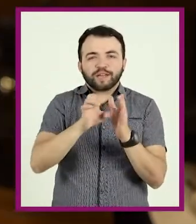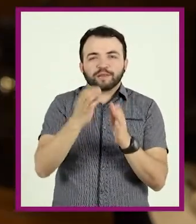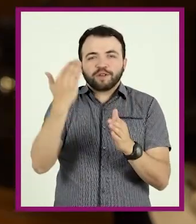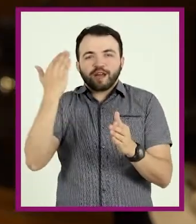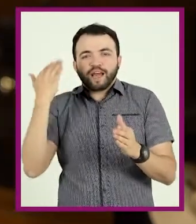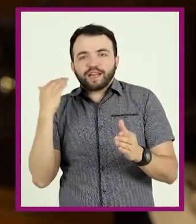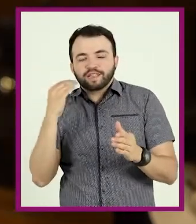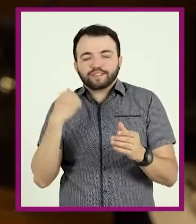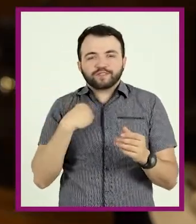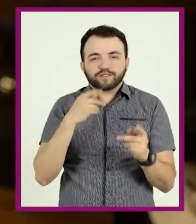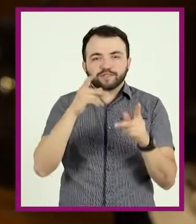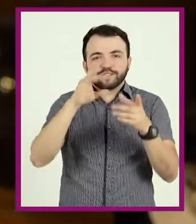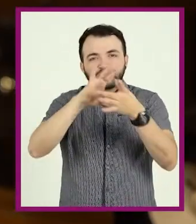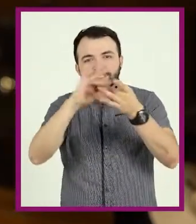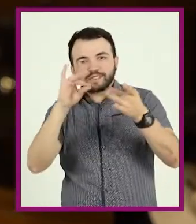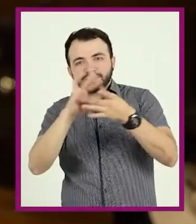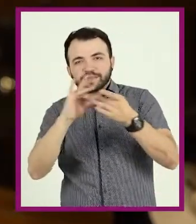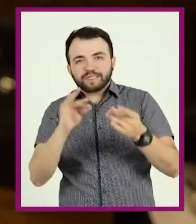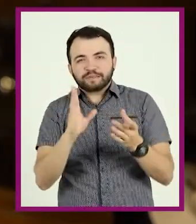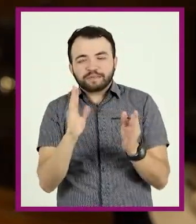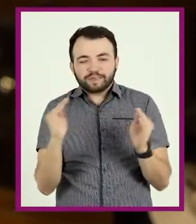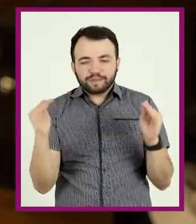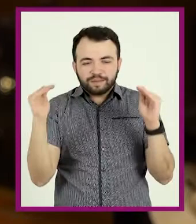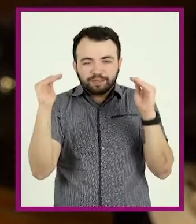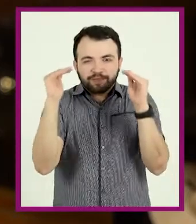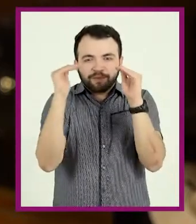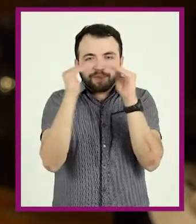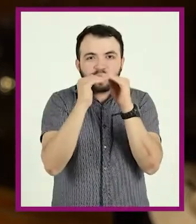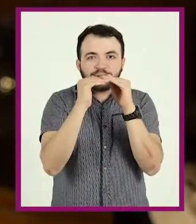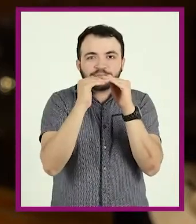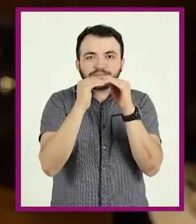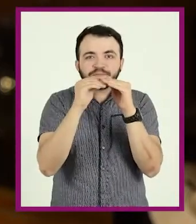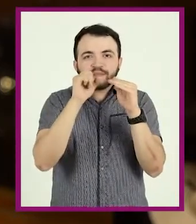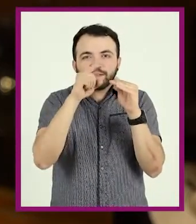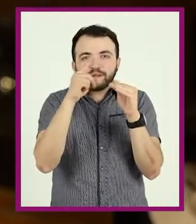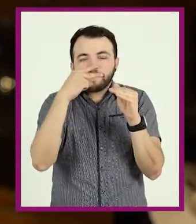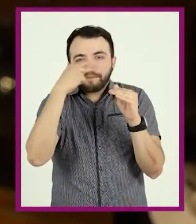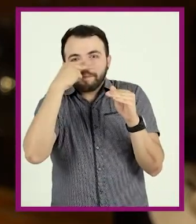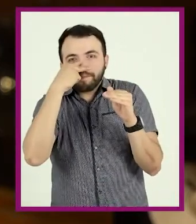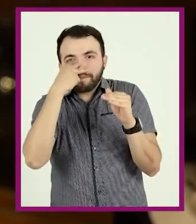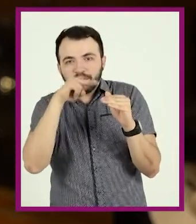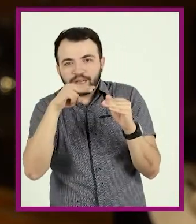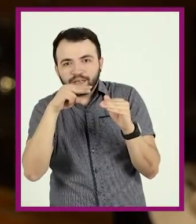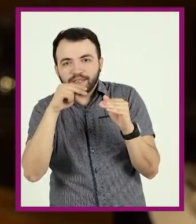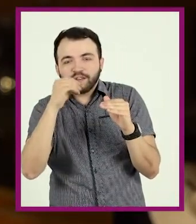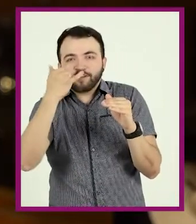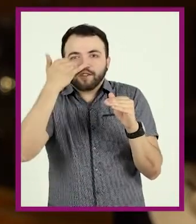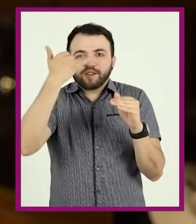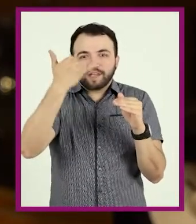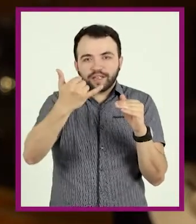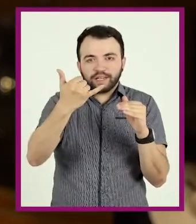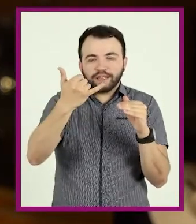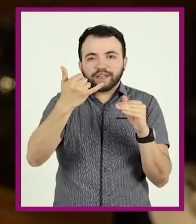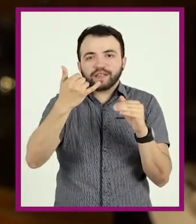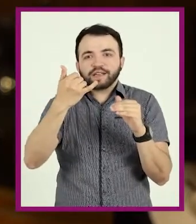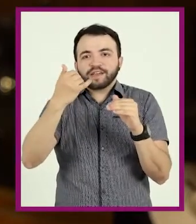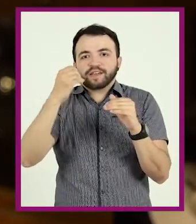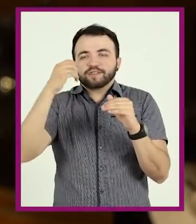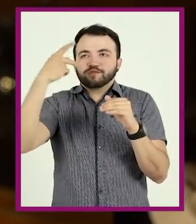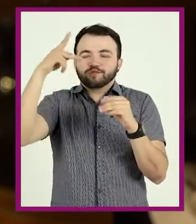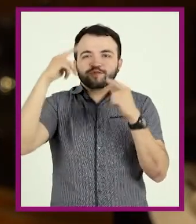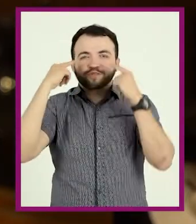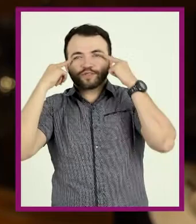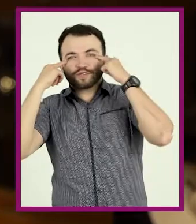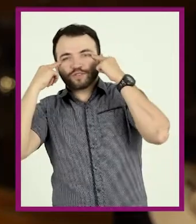unos momentos, tiene una cuestión peculiar que es parte de ese contacto entre el oriente y el occidente, pero